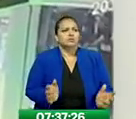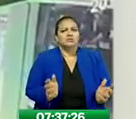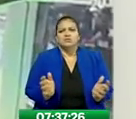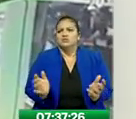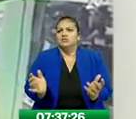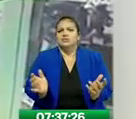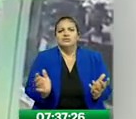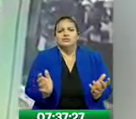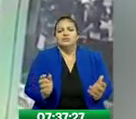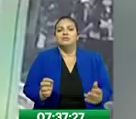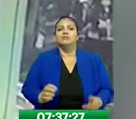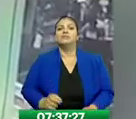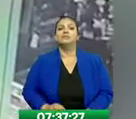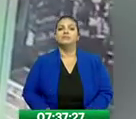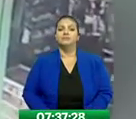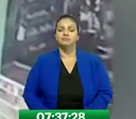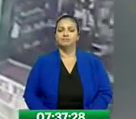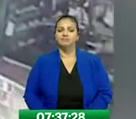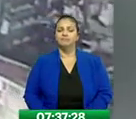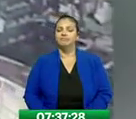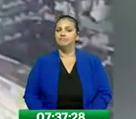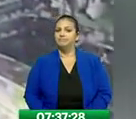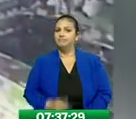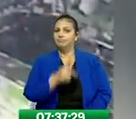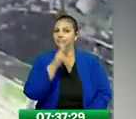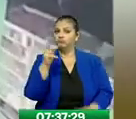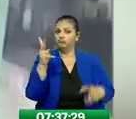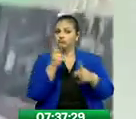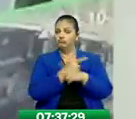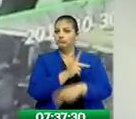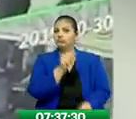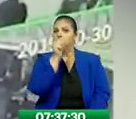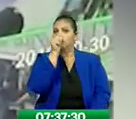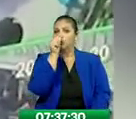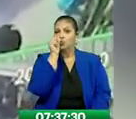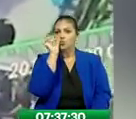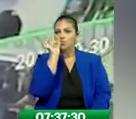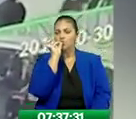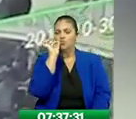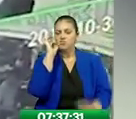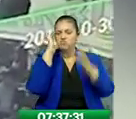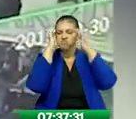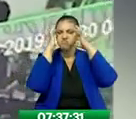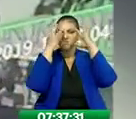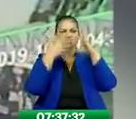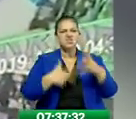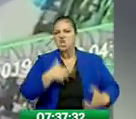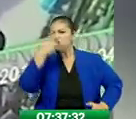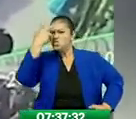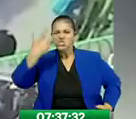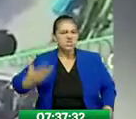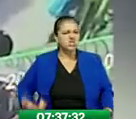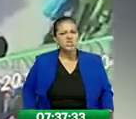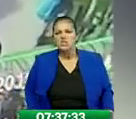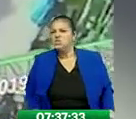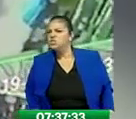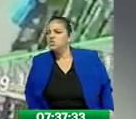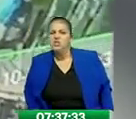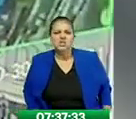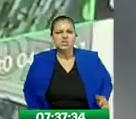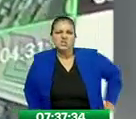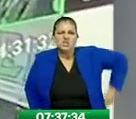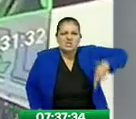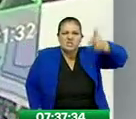anda con sustancias o estupefacientes ahí, en la, ¿no?, cabeza. De la, ¿no?, cabeza, ¿no? Ajá. Que le da o los envalentona precisamente